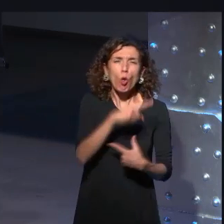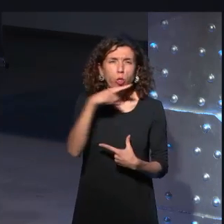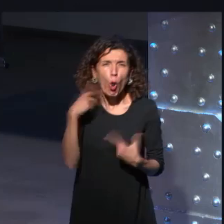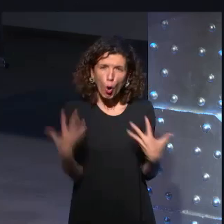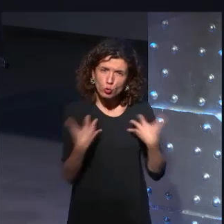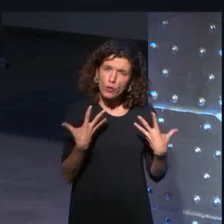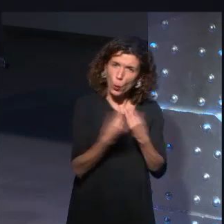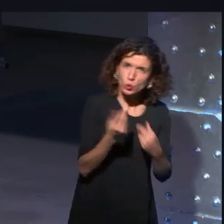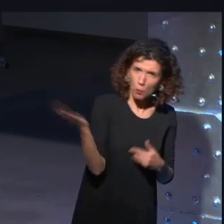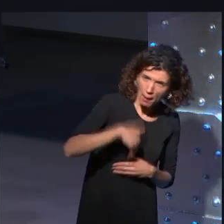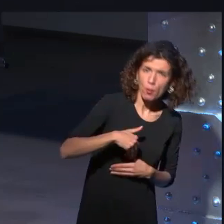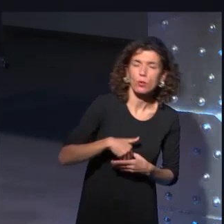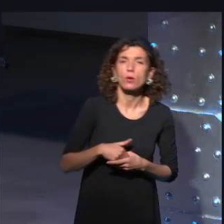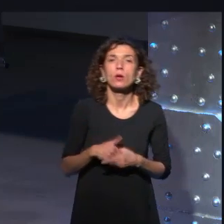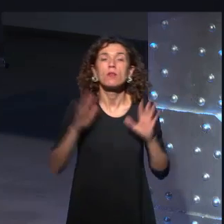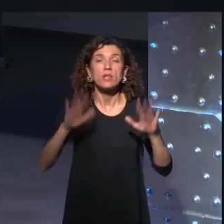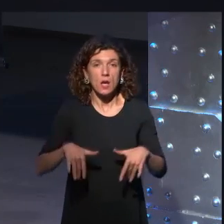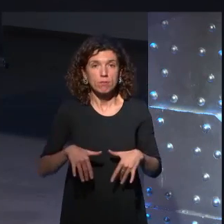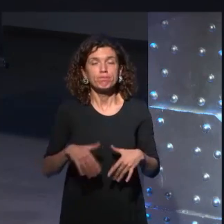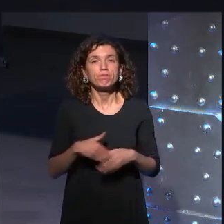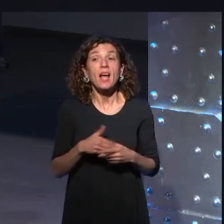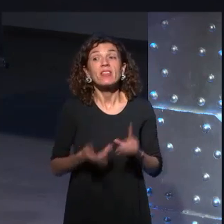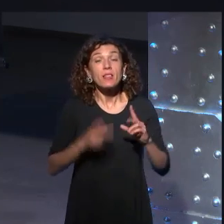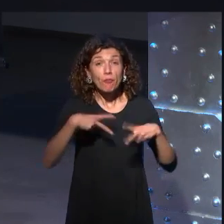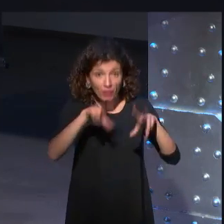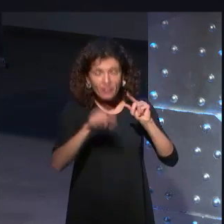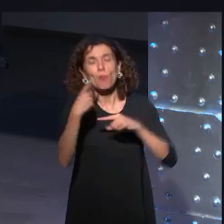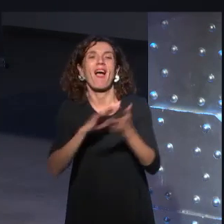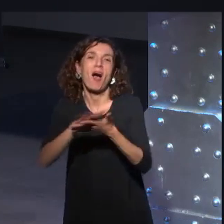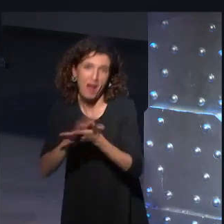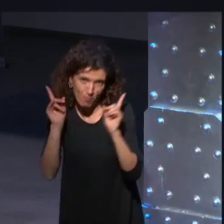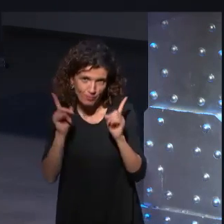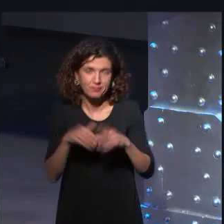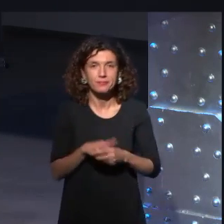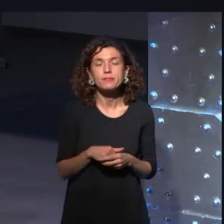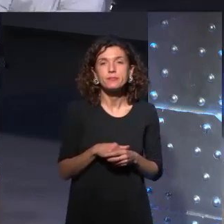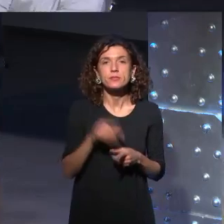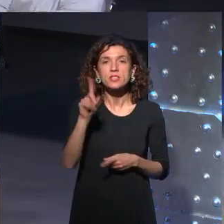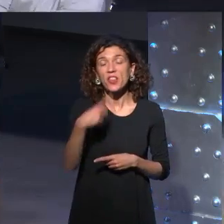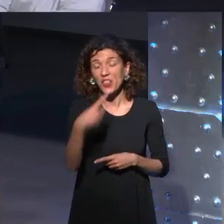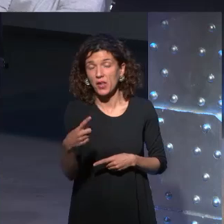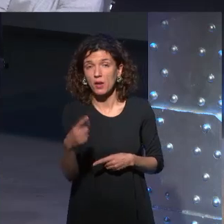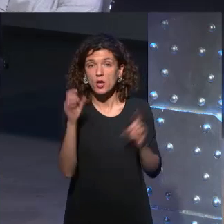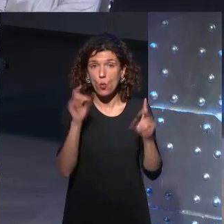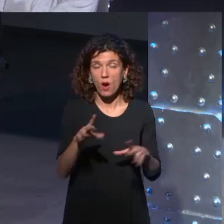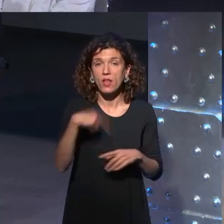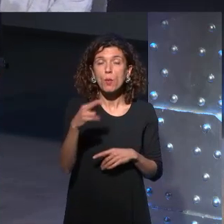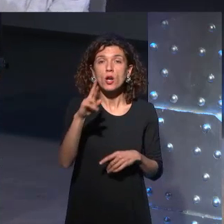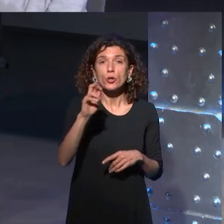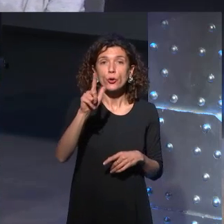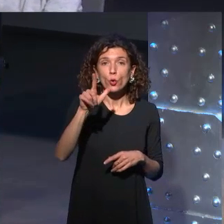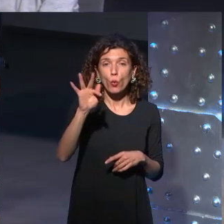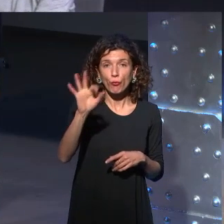dolor. Y al salir hablamos. Este luego le dice lo mismo a